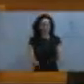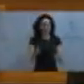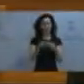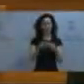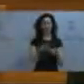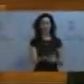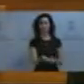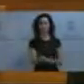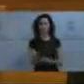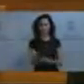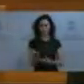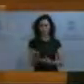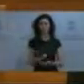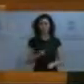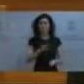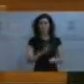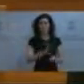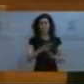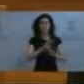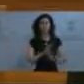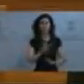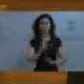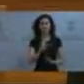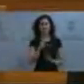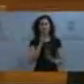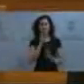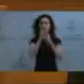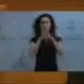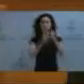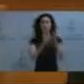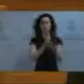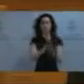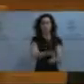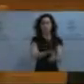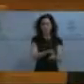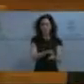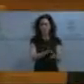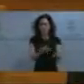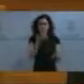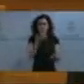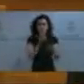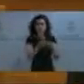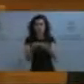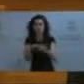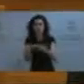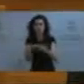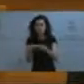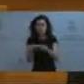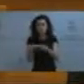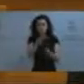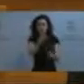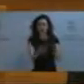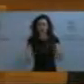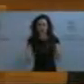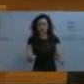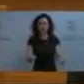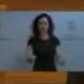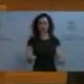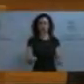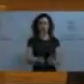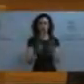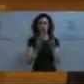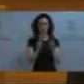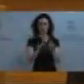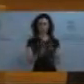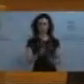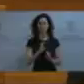usuarios, que sencillamente reclaman esos servicios. Si los usuarios o la gente que sea